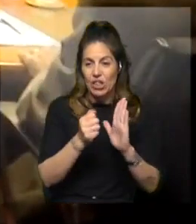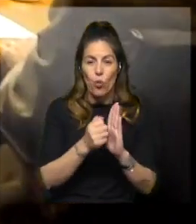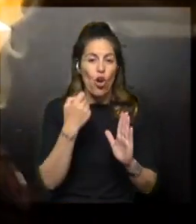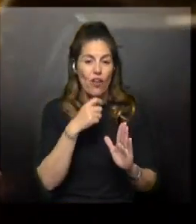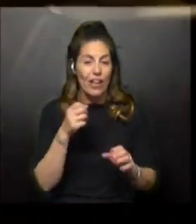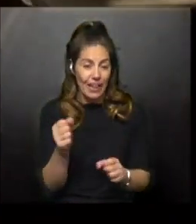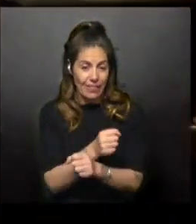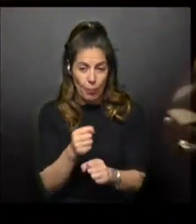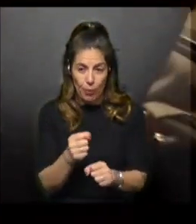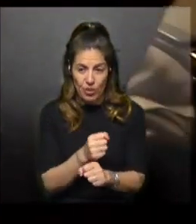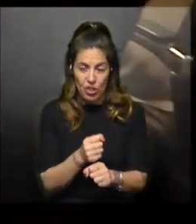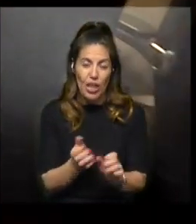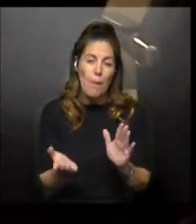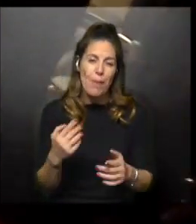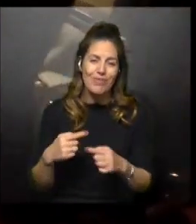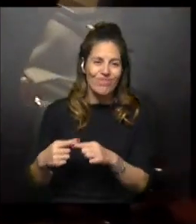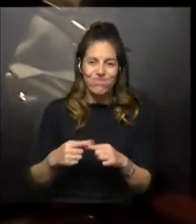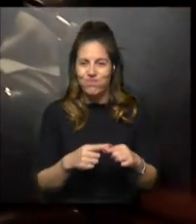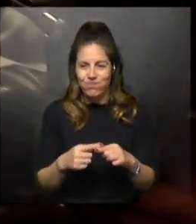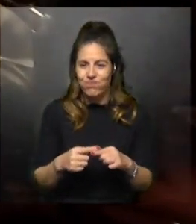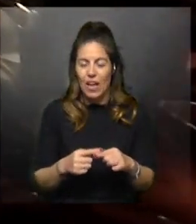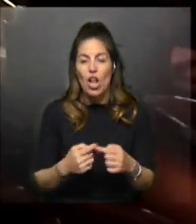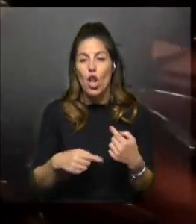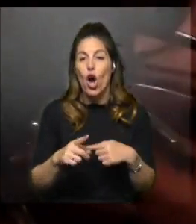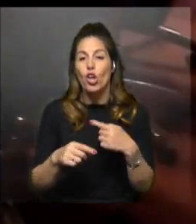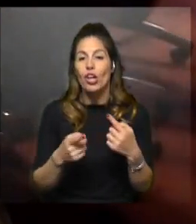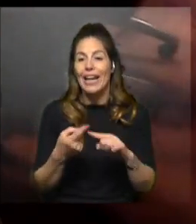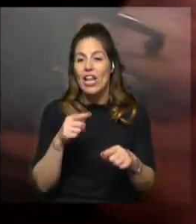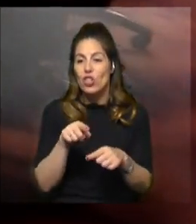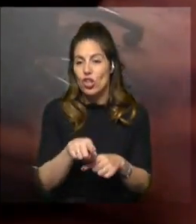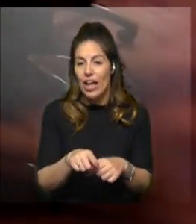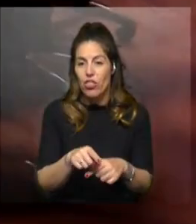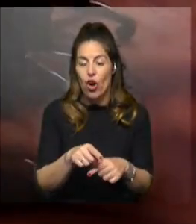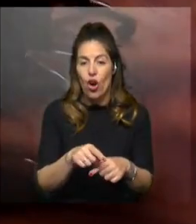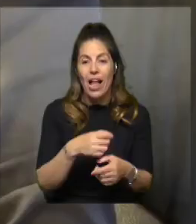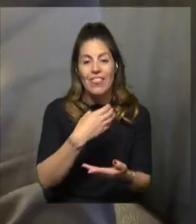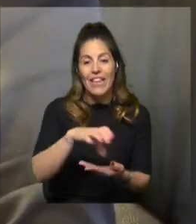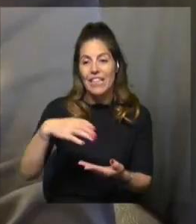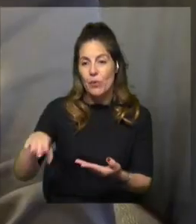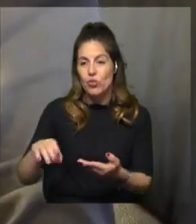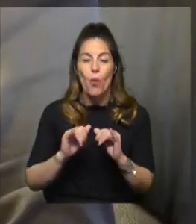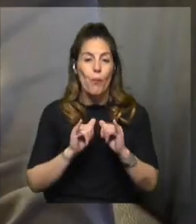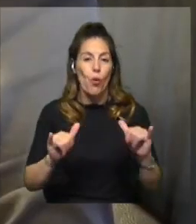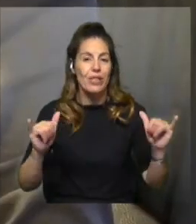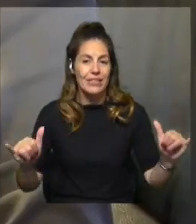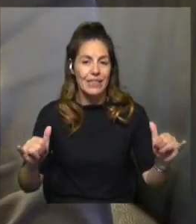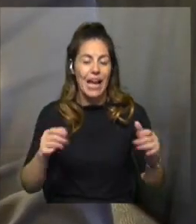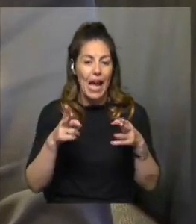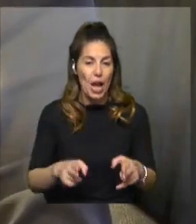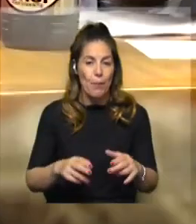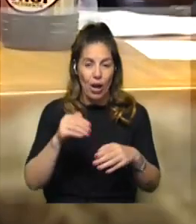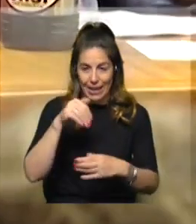de aprobación y que generan más controversia están los relativos a la distribución de publicidad en época electoral y la